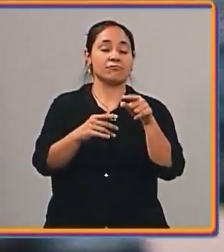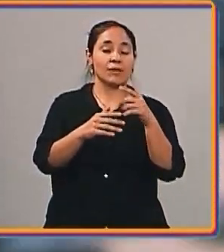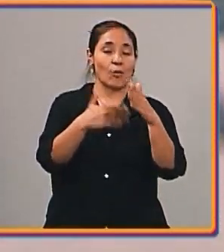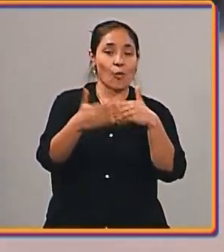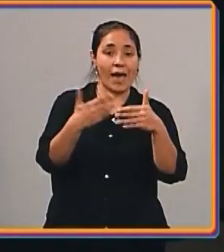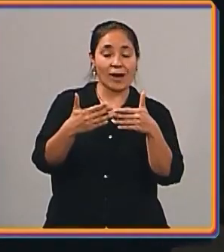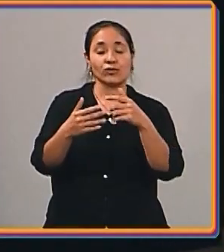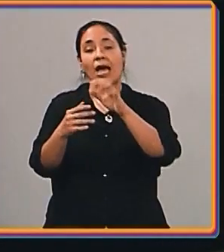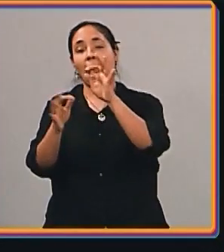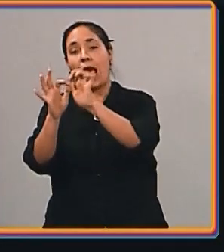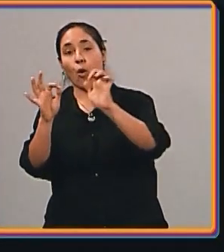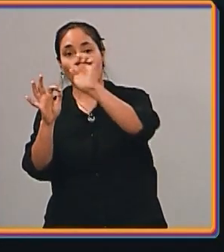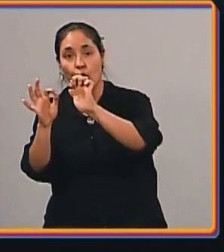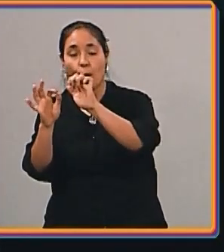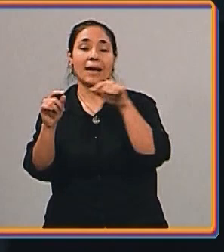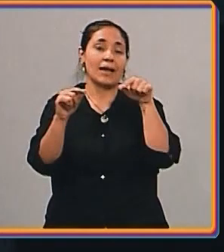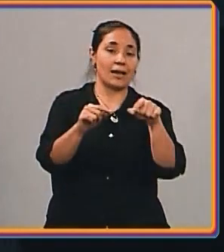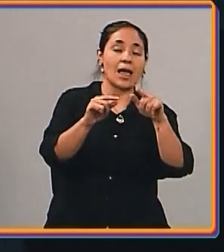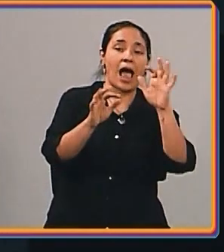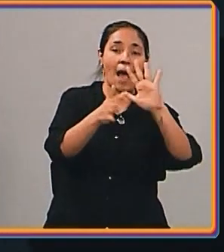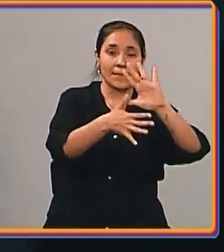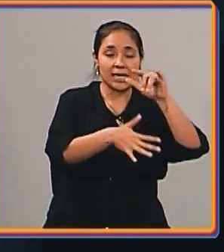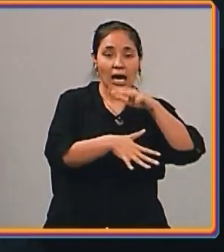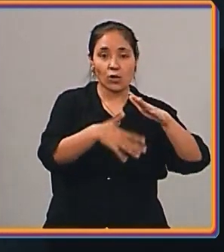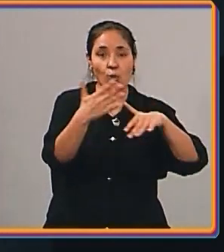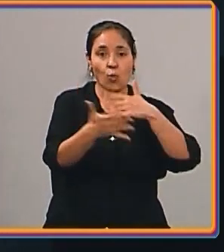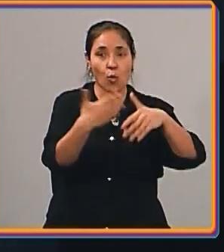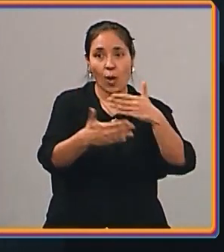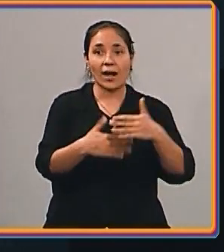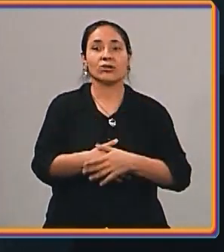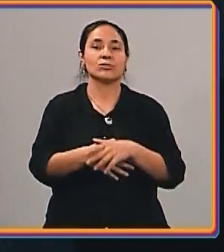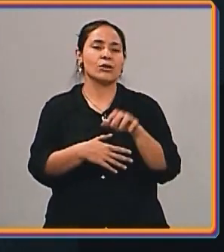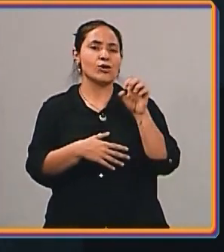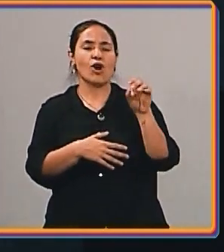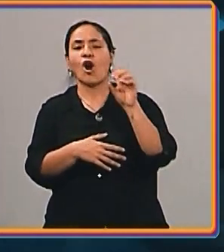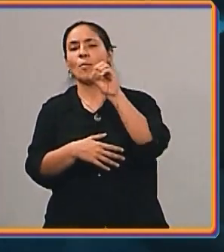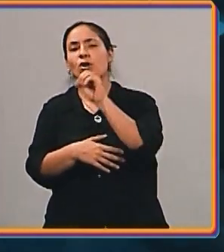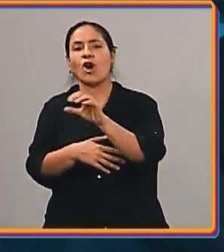Tanto Eurojuegos como Ameritrash son escuelas que engloban una gran categoría de juegos.